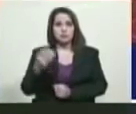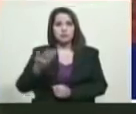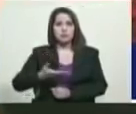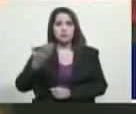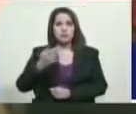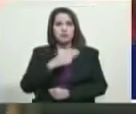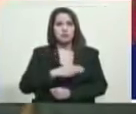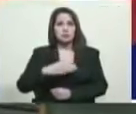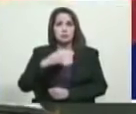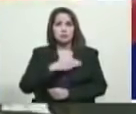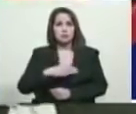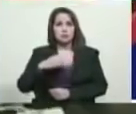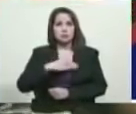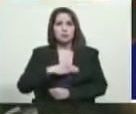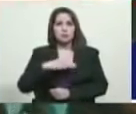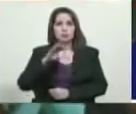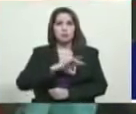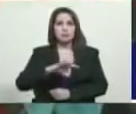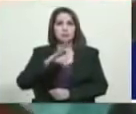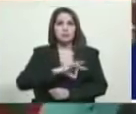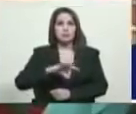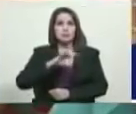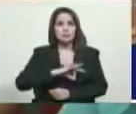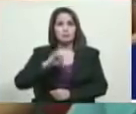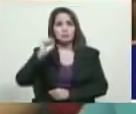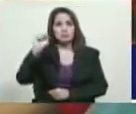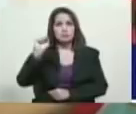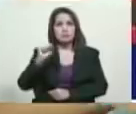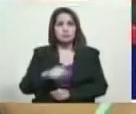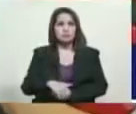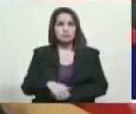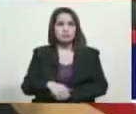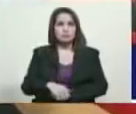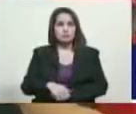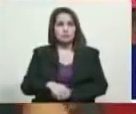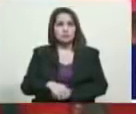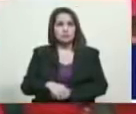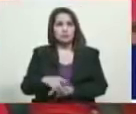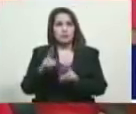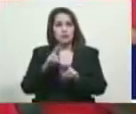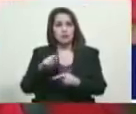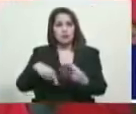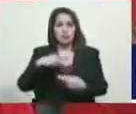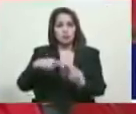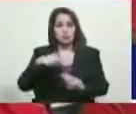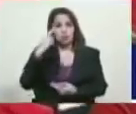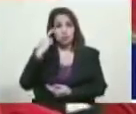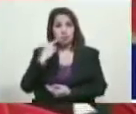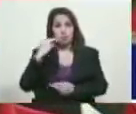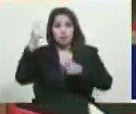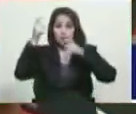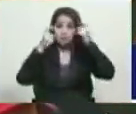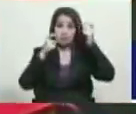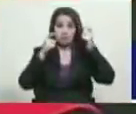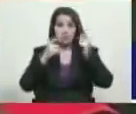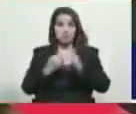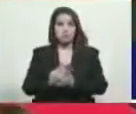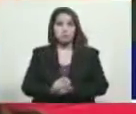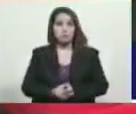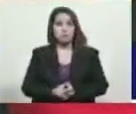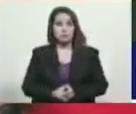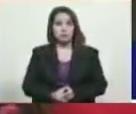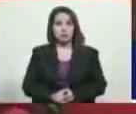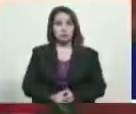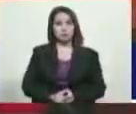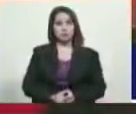socialista educativa creada por el comandante supremo de la Revolución Bolivariana en el año 2003, Hugo Wendy Chávez Frías. Mayrek Labrador de